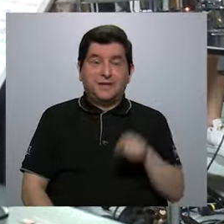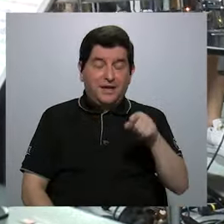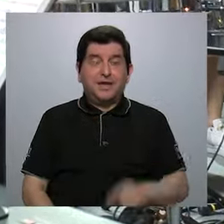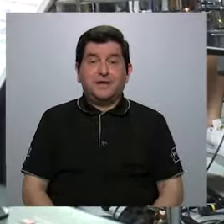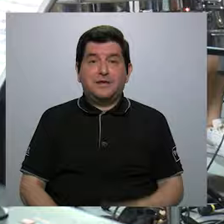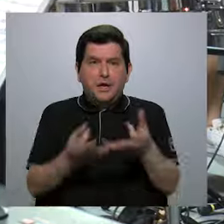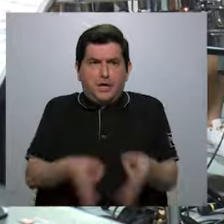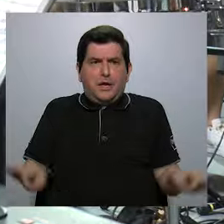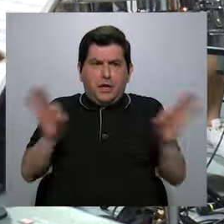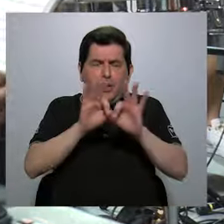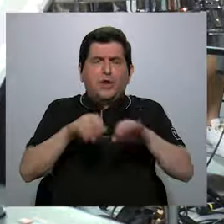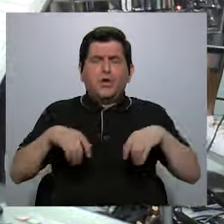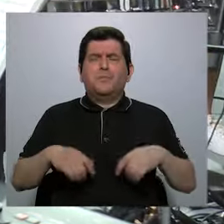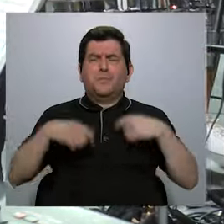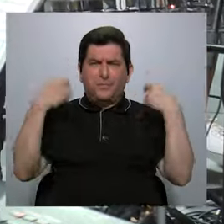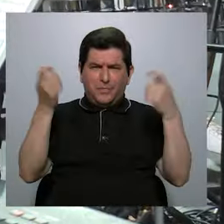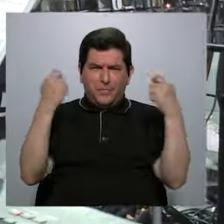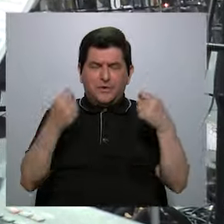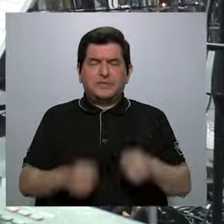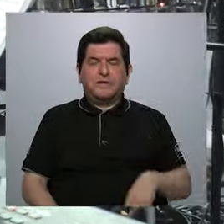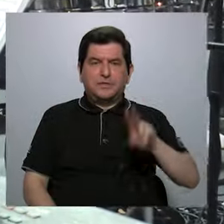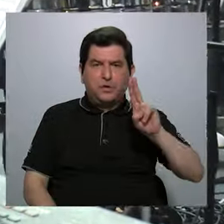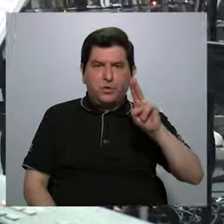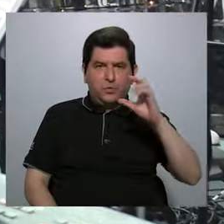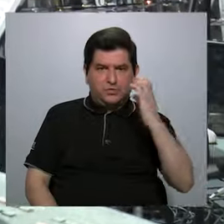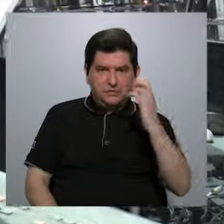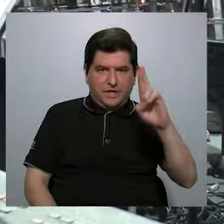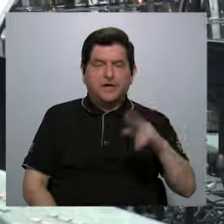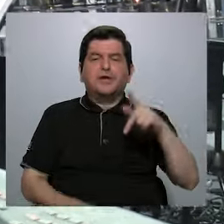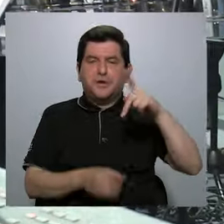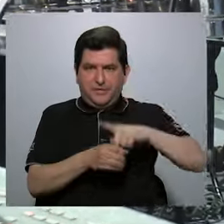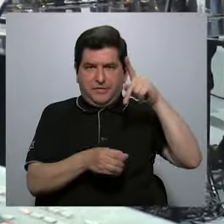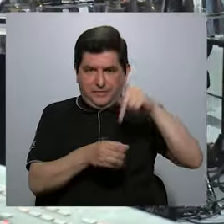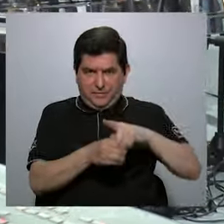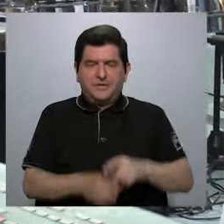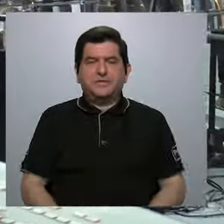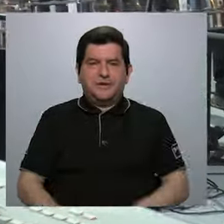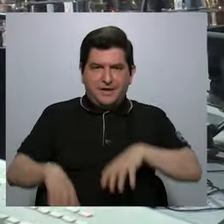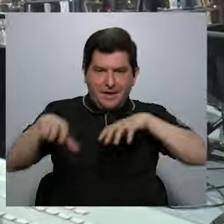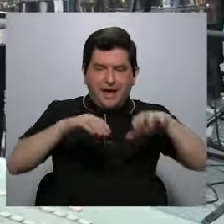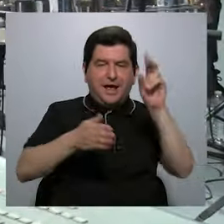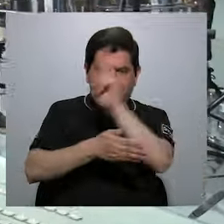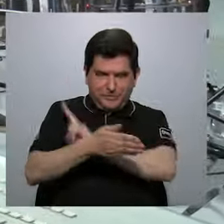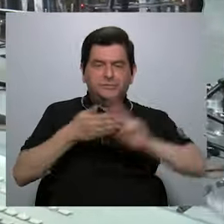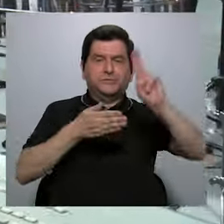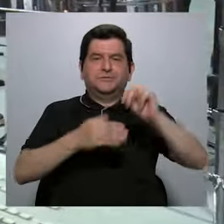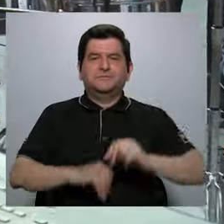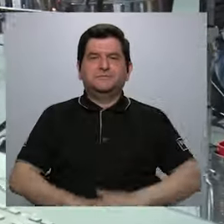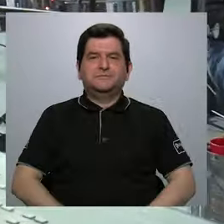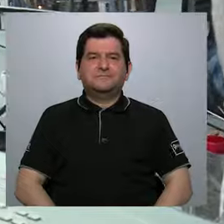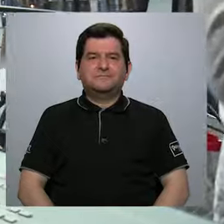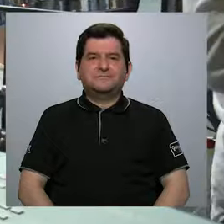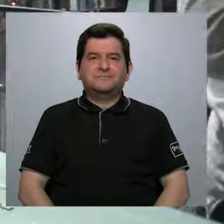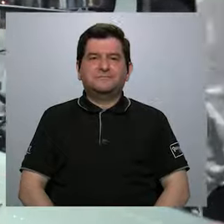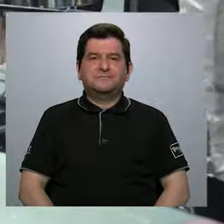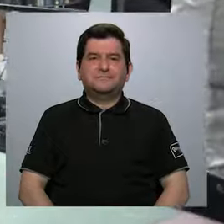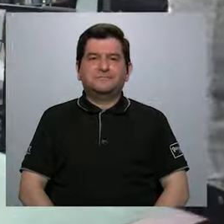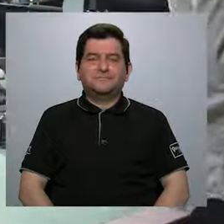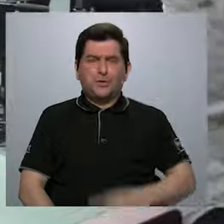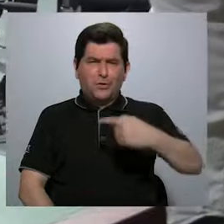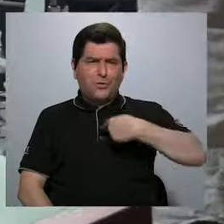sentida conmemoración de la que la Universidad de Costa Rica se hizo parte en Acción Universitaria. Me